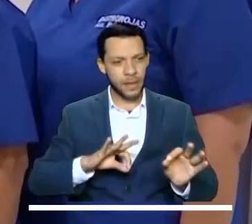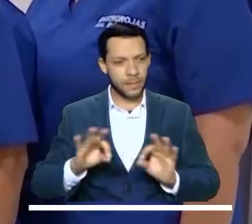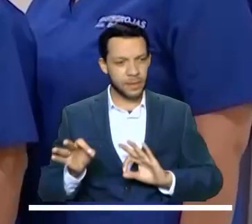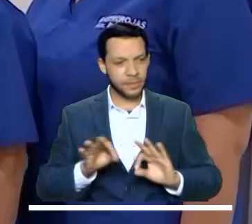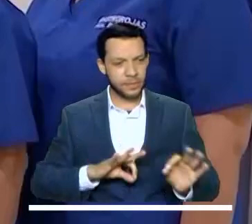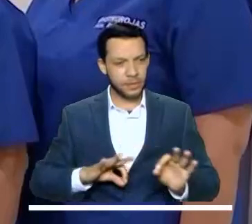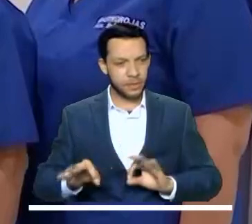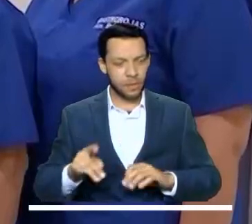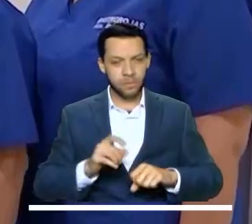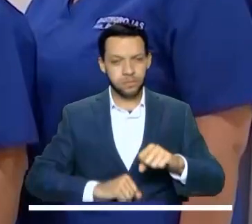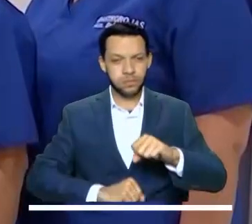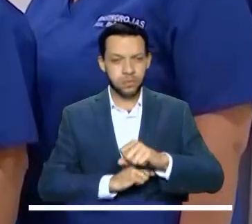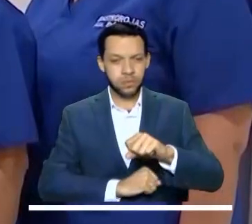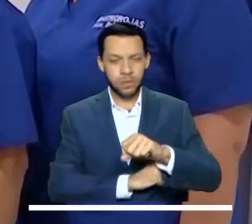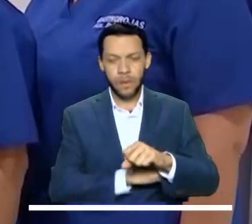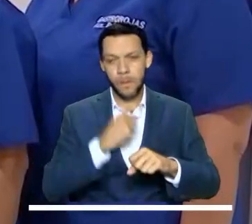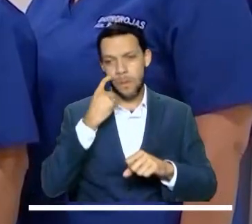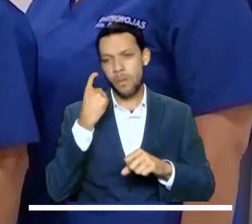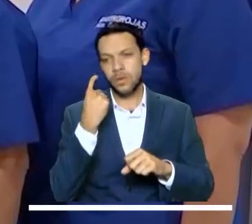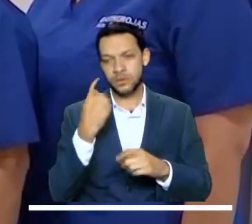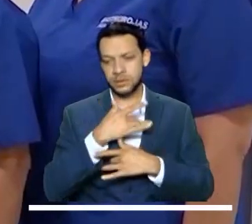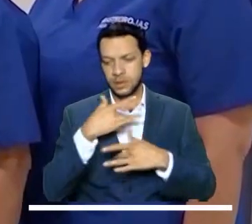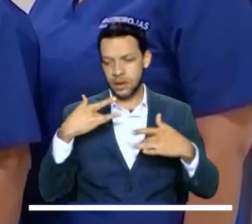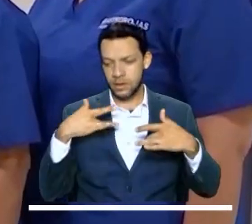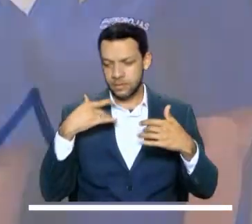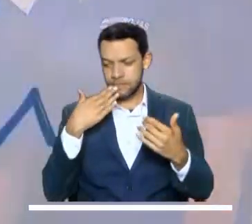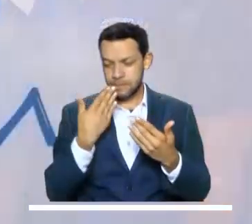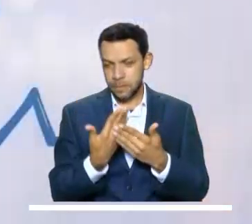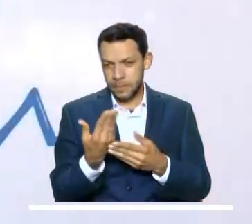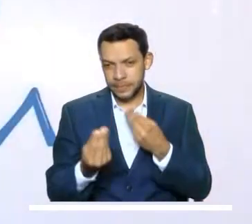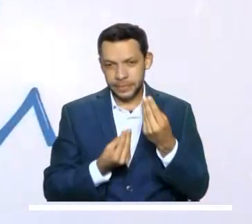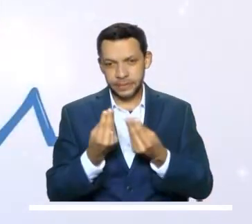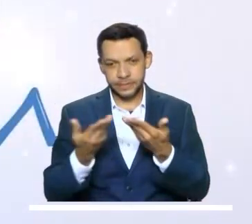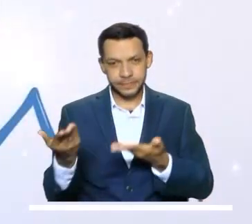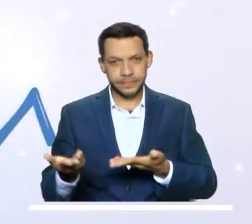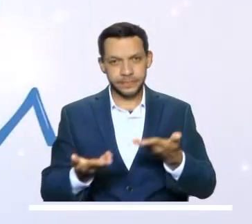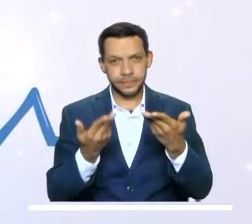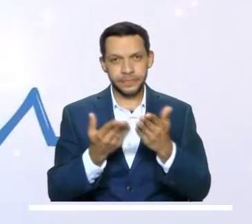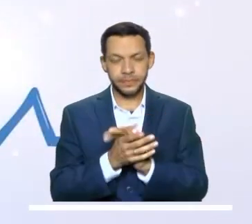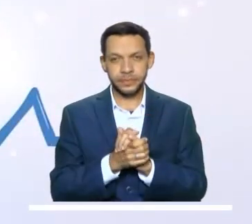deberían de buscar para una buena salud. Vamos a hacer este recorrido hoy.